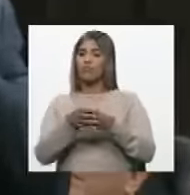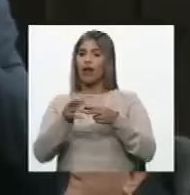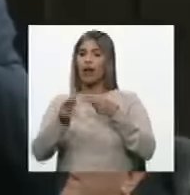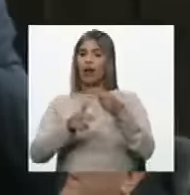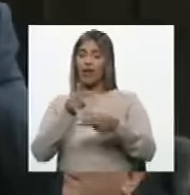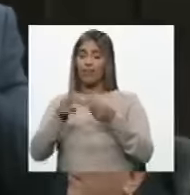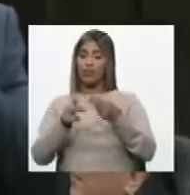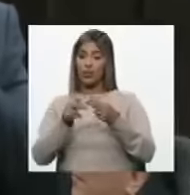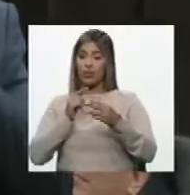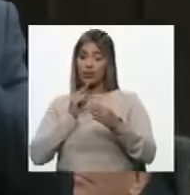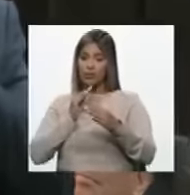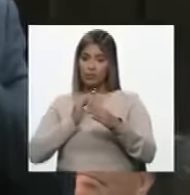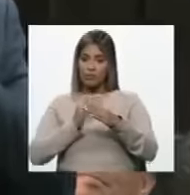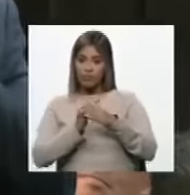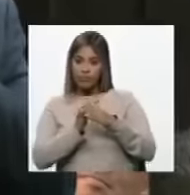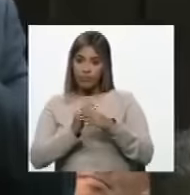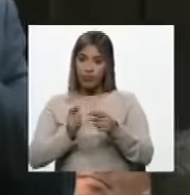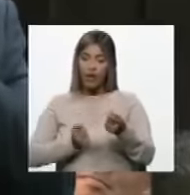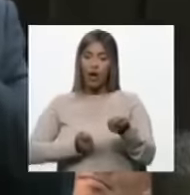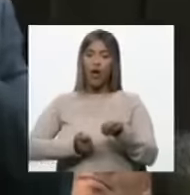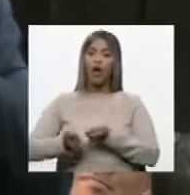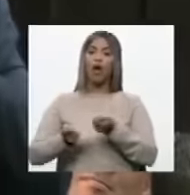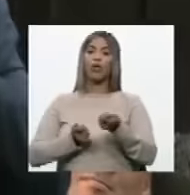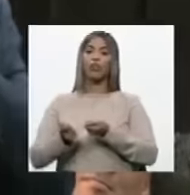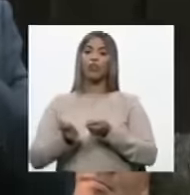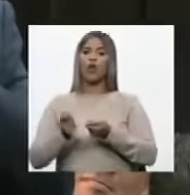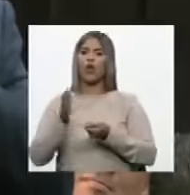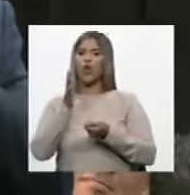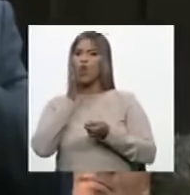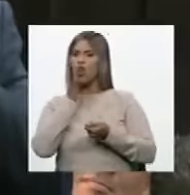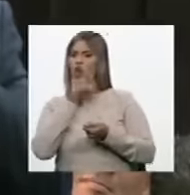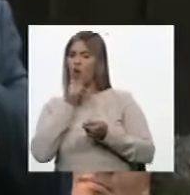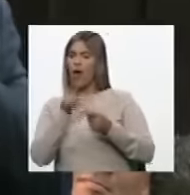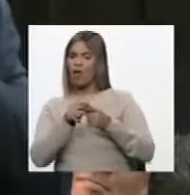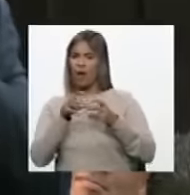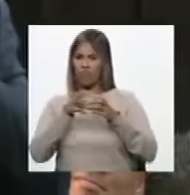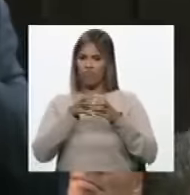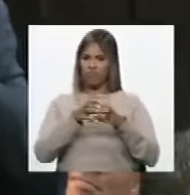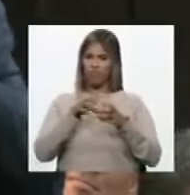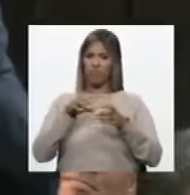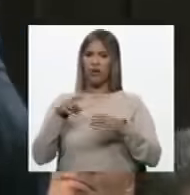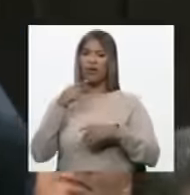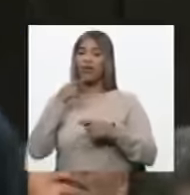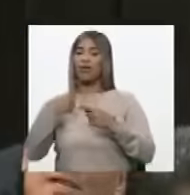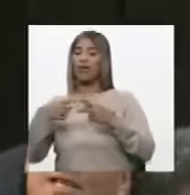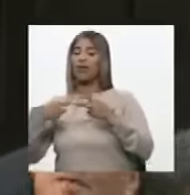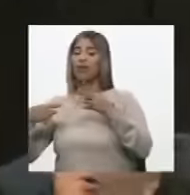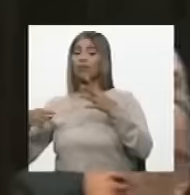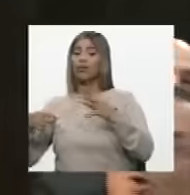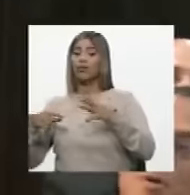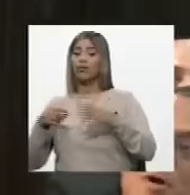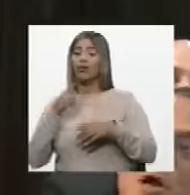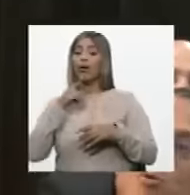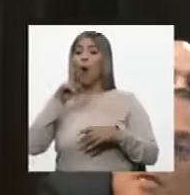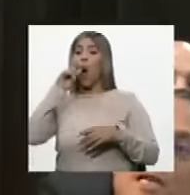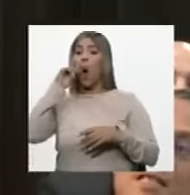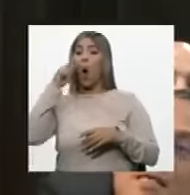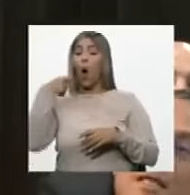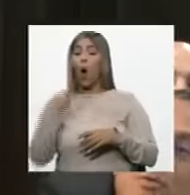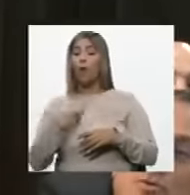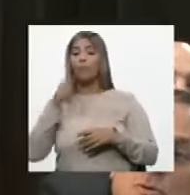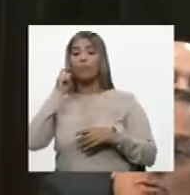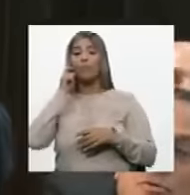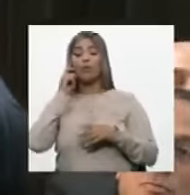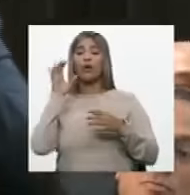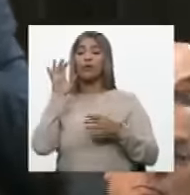se autolimitó el poder. Ahí no había megalómanos. Ahí habían hombres de Estado